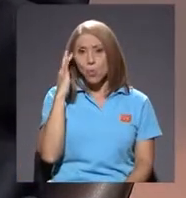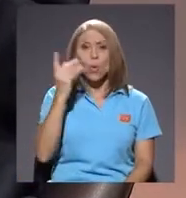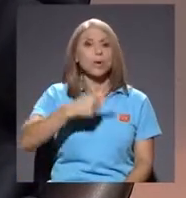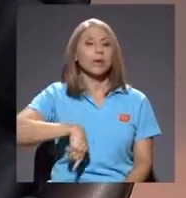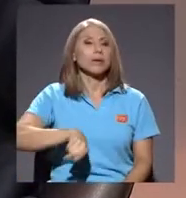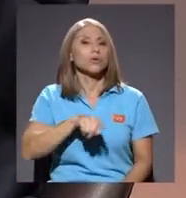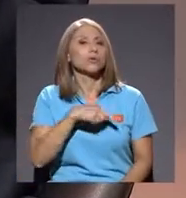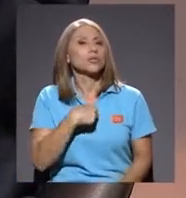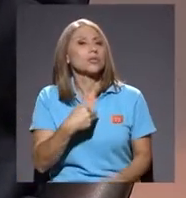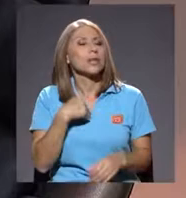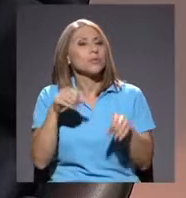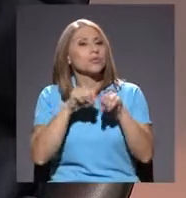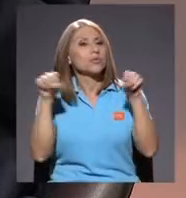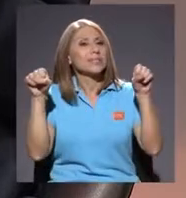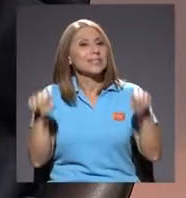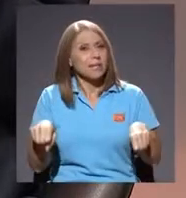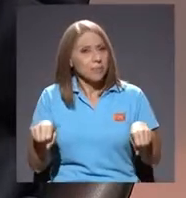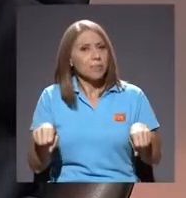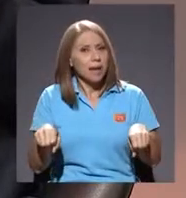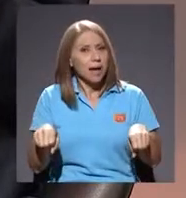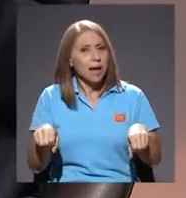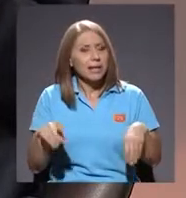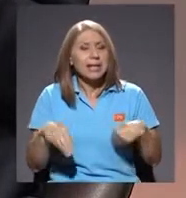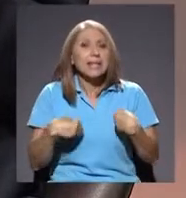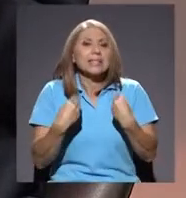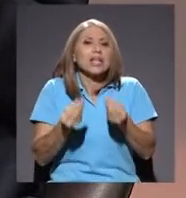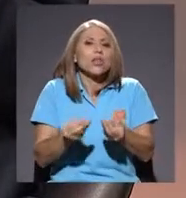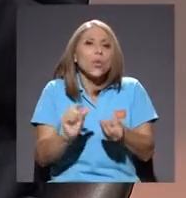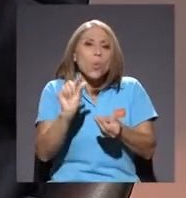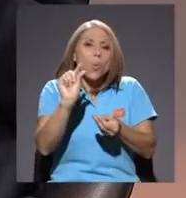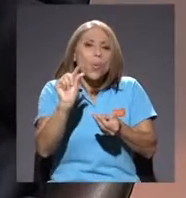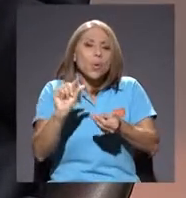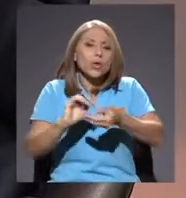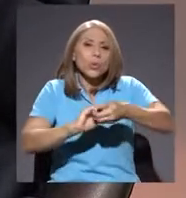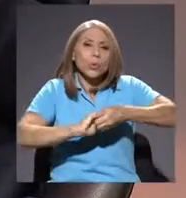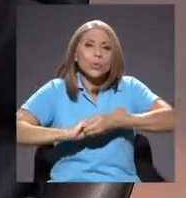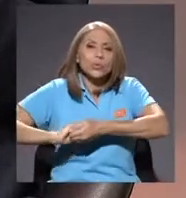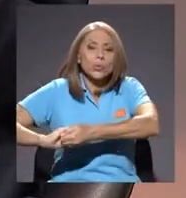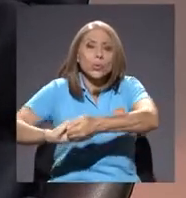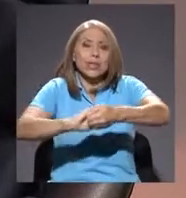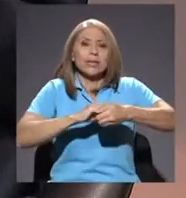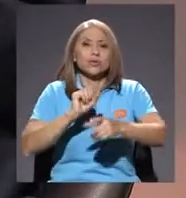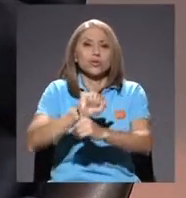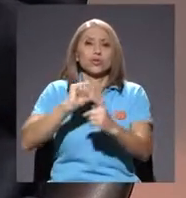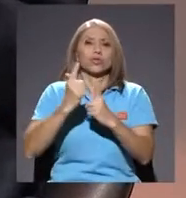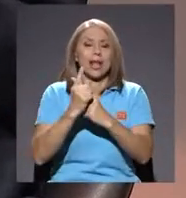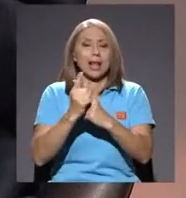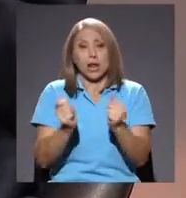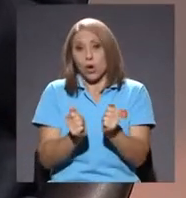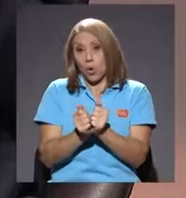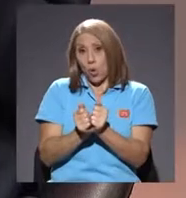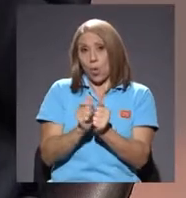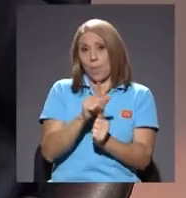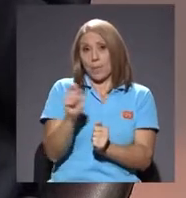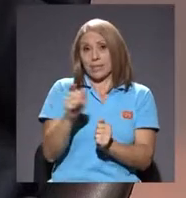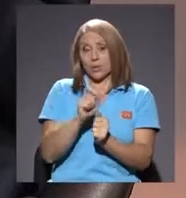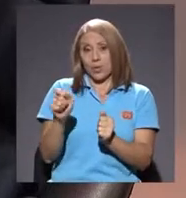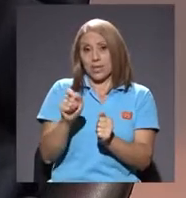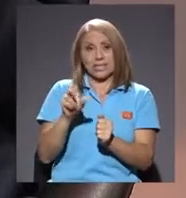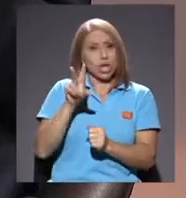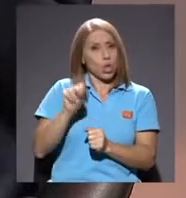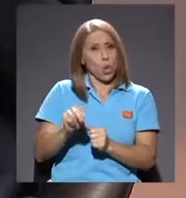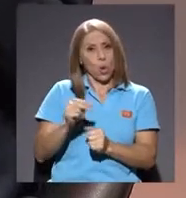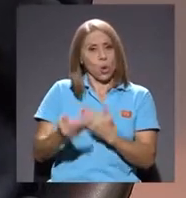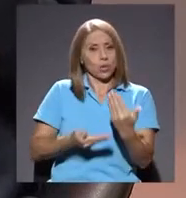al que se le dio un poquito de solidaridad social con las pensiones del sistema no contributivo para poderle dar